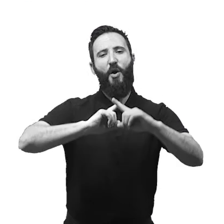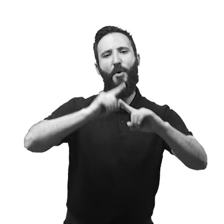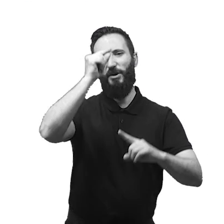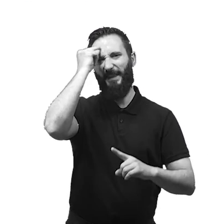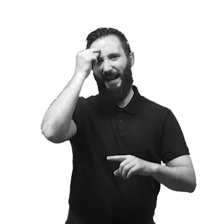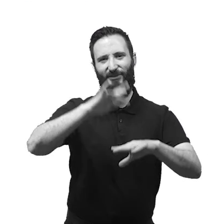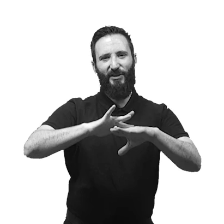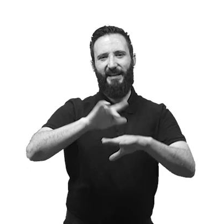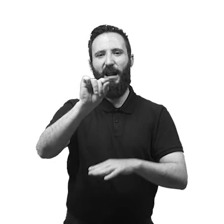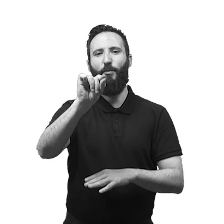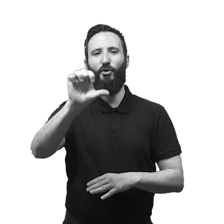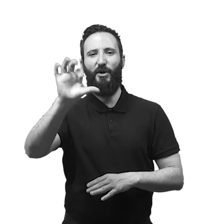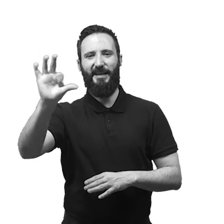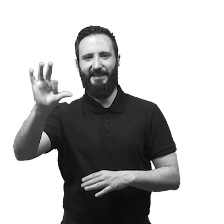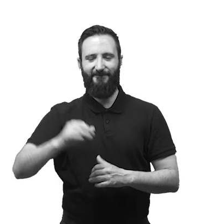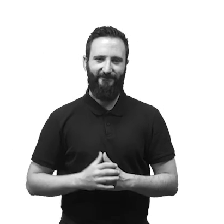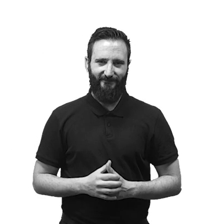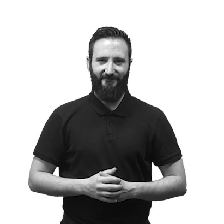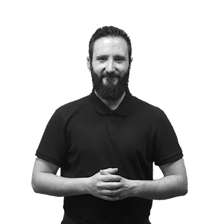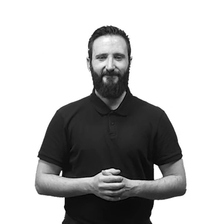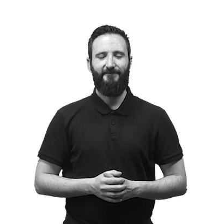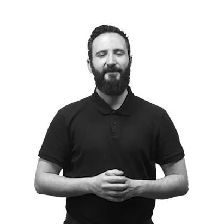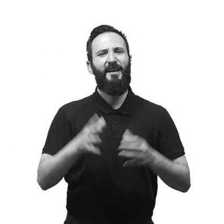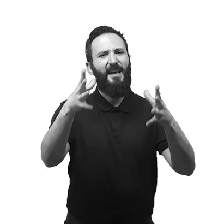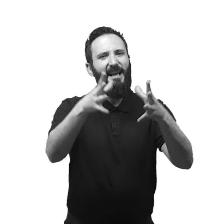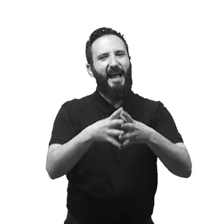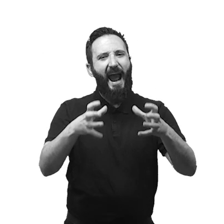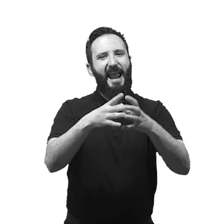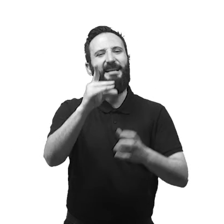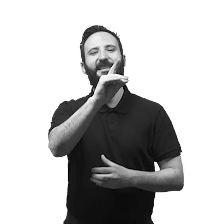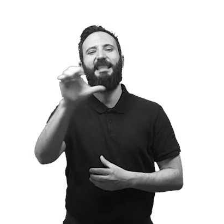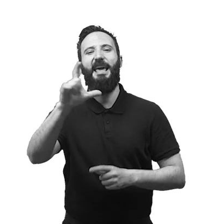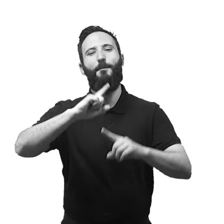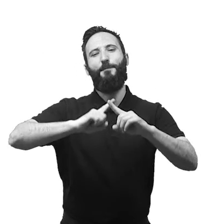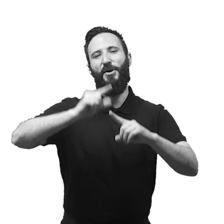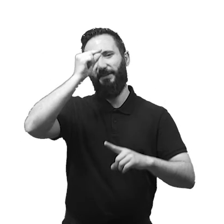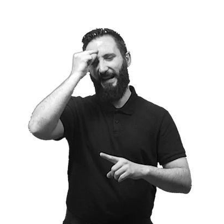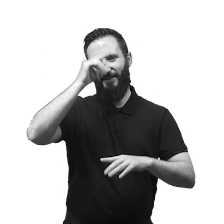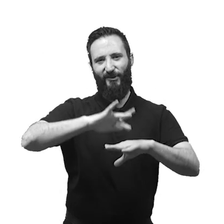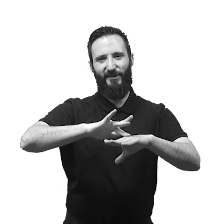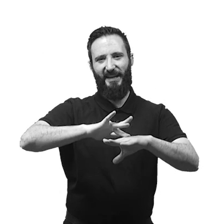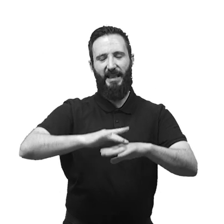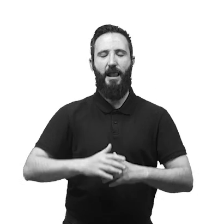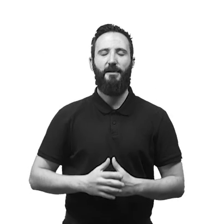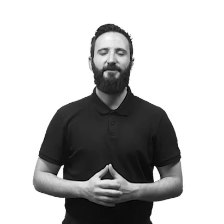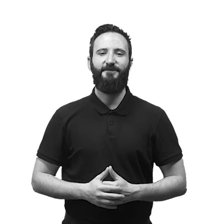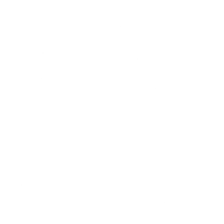Portalentodigital.es. Ganas de Portalento Digital.